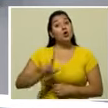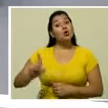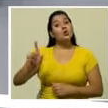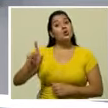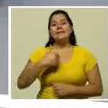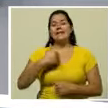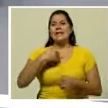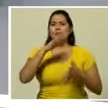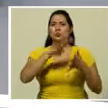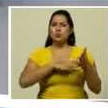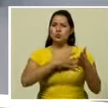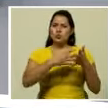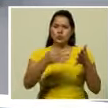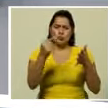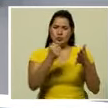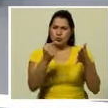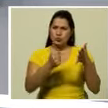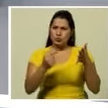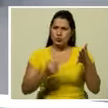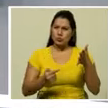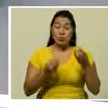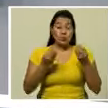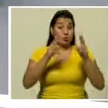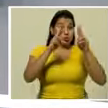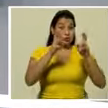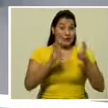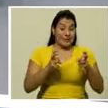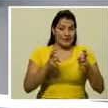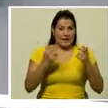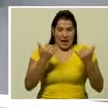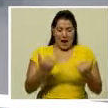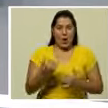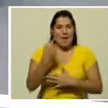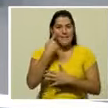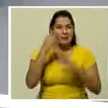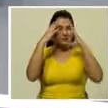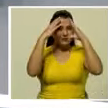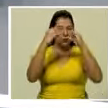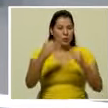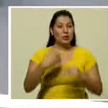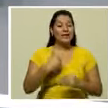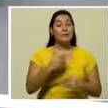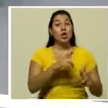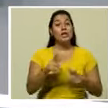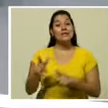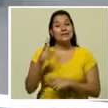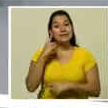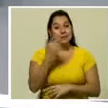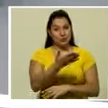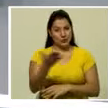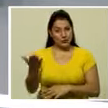noticiosa intensa, así que vamos ahora a ver las informaciones que preparamos para usted. Adelante.